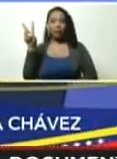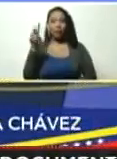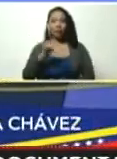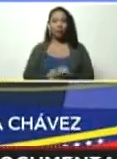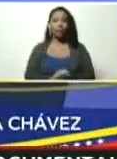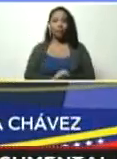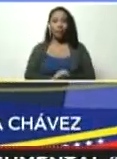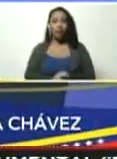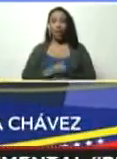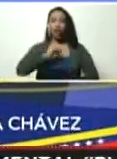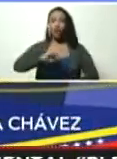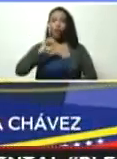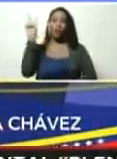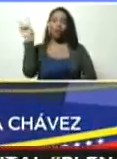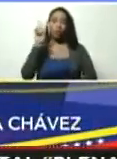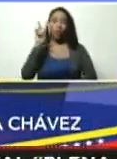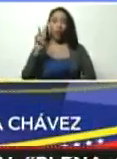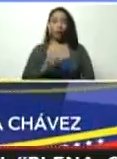Somos Venezuela,